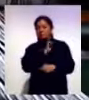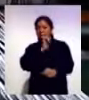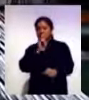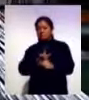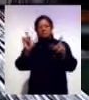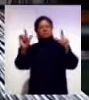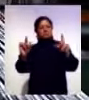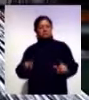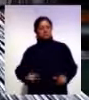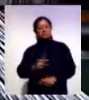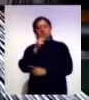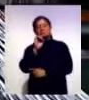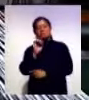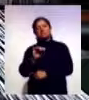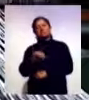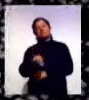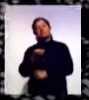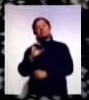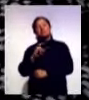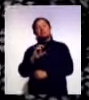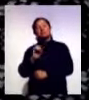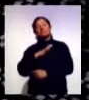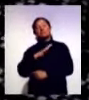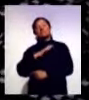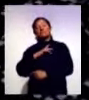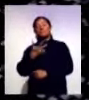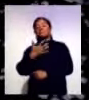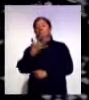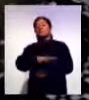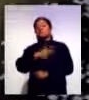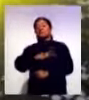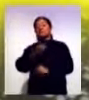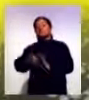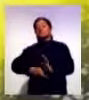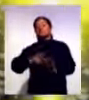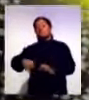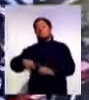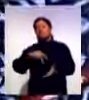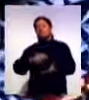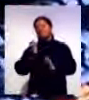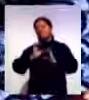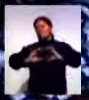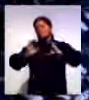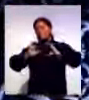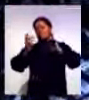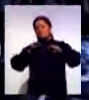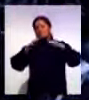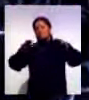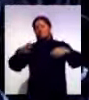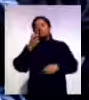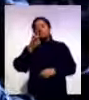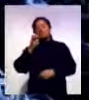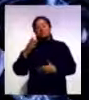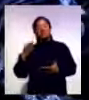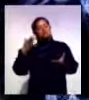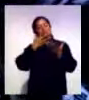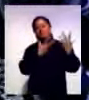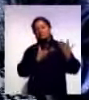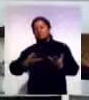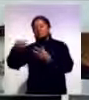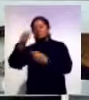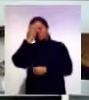limitada de ponchos que distinguen a este décimo capítulo. Es por ello que esta semana en Tlaxcala Extraordinario lo llevamos a conocer Artesanía